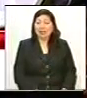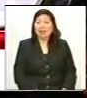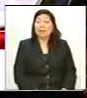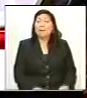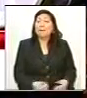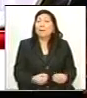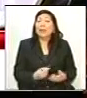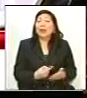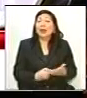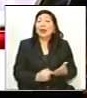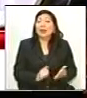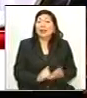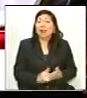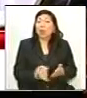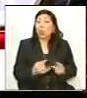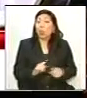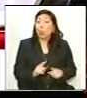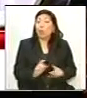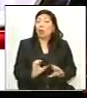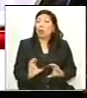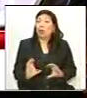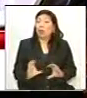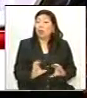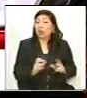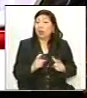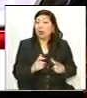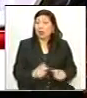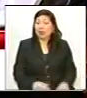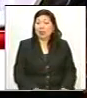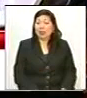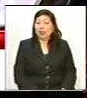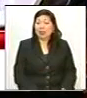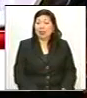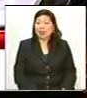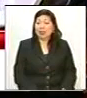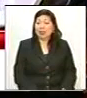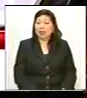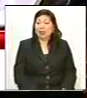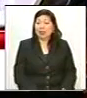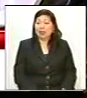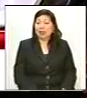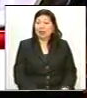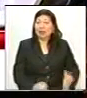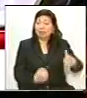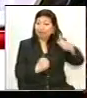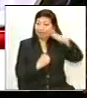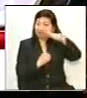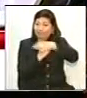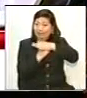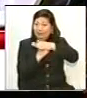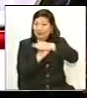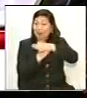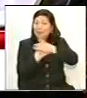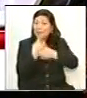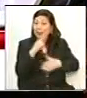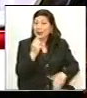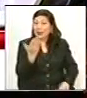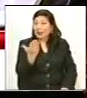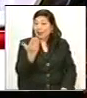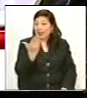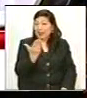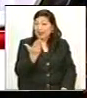Porque cuando no hacemos control concurrente, como el tope para que pidan